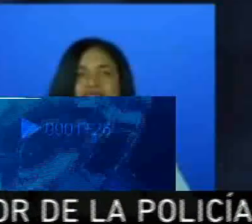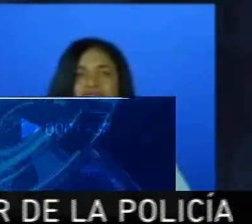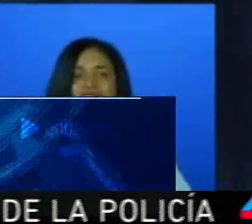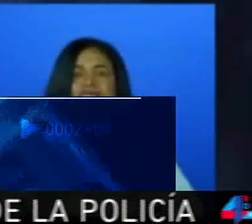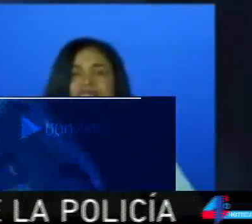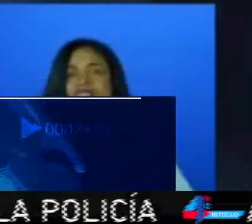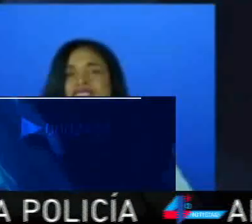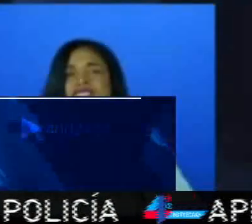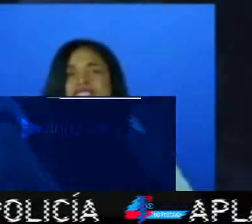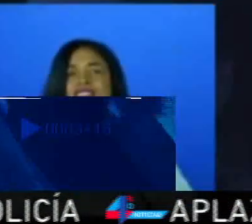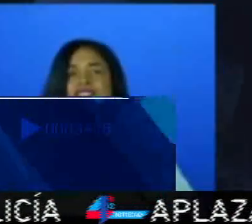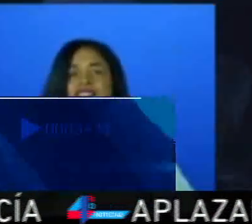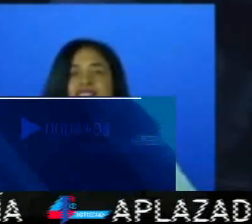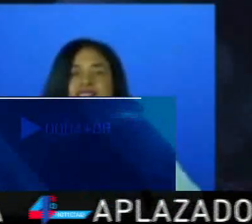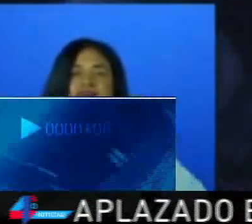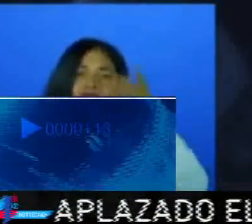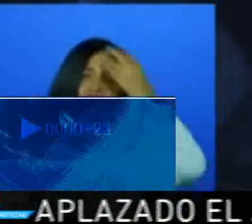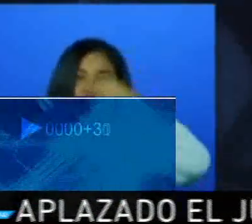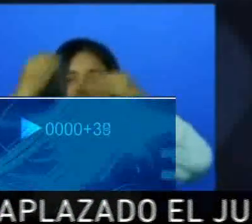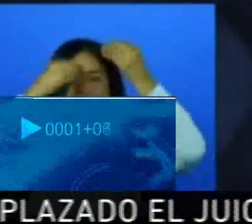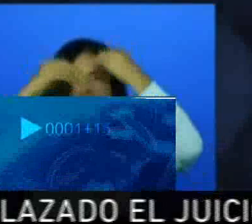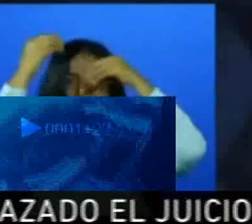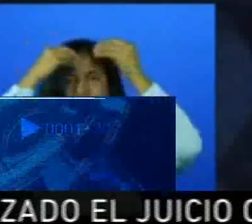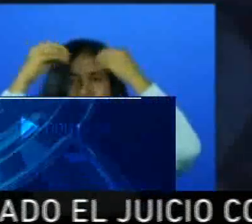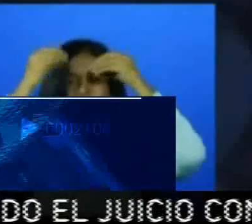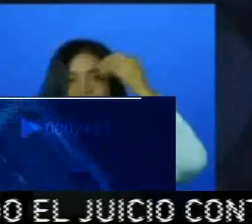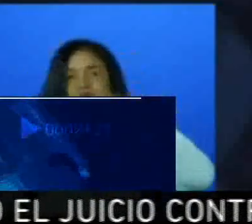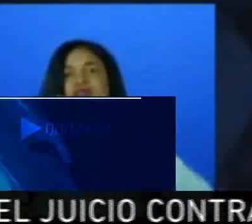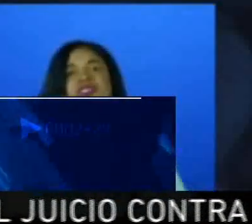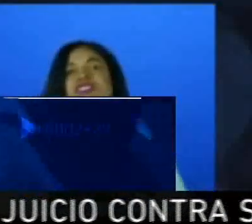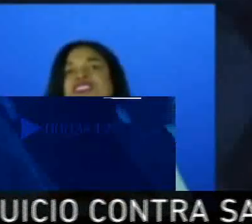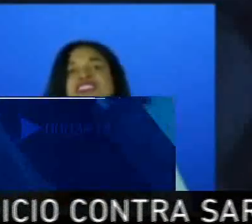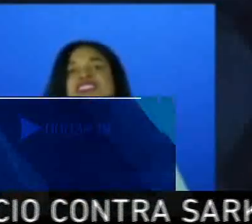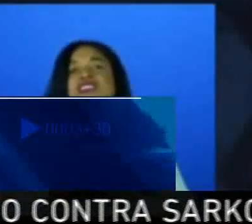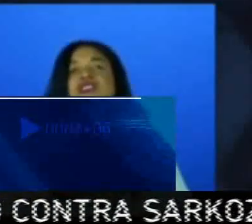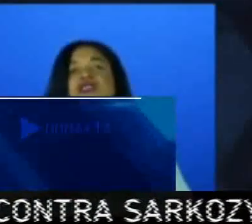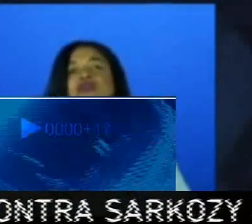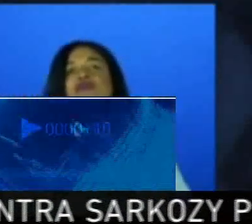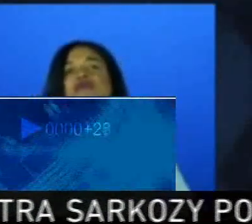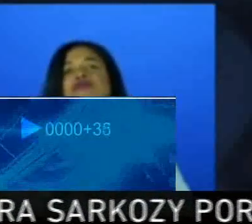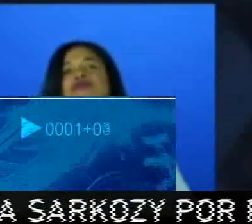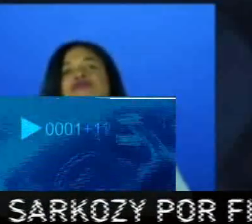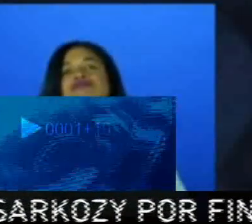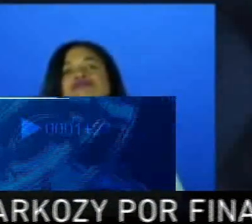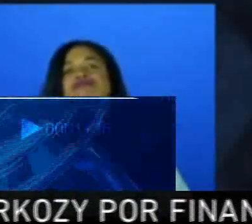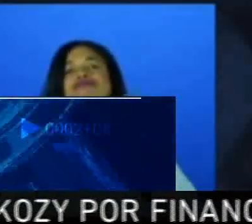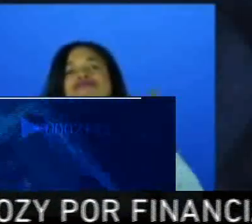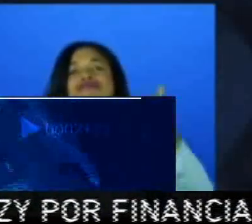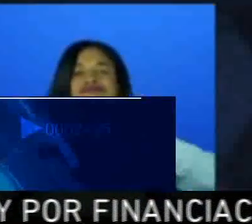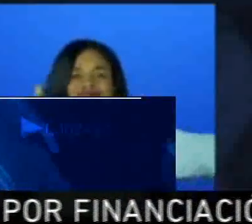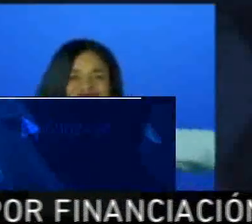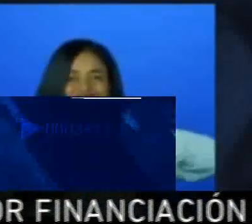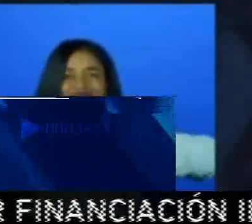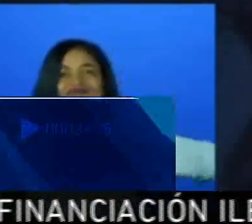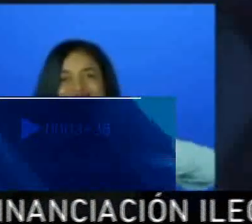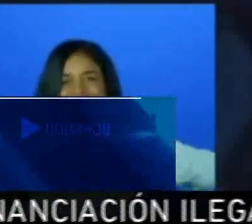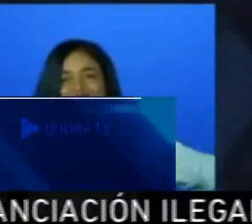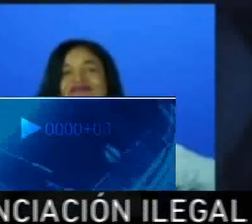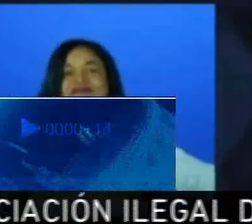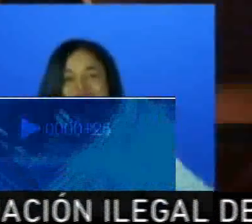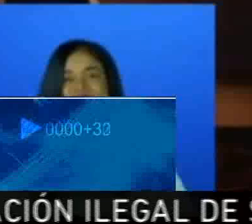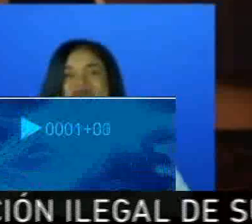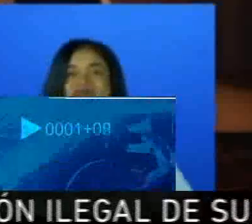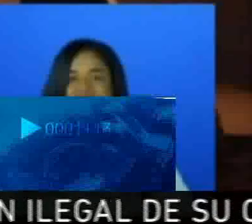siempre aprendizaje acorde con los últimos avances de las ciencias. Y ya